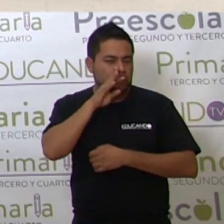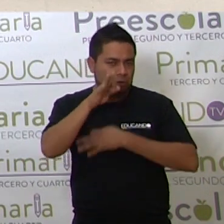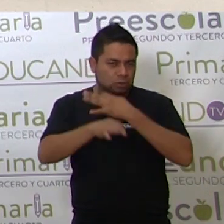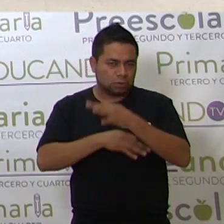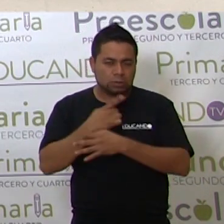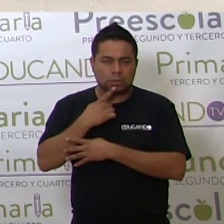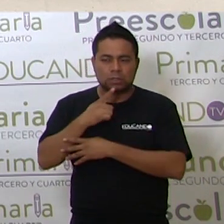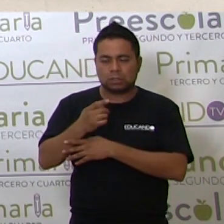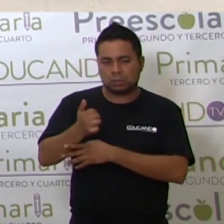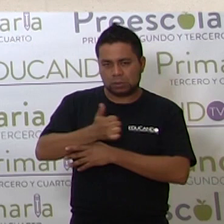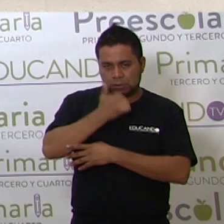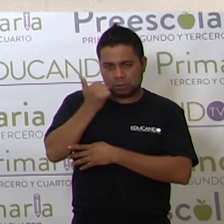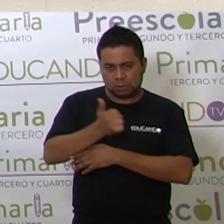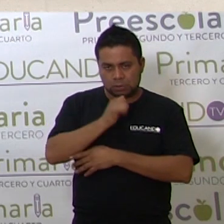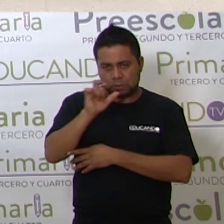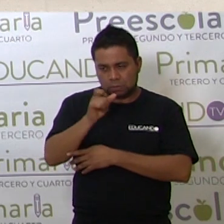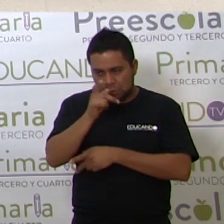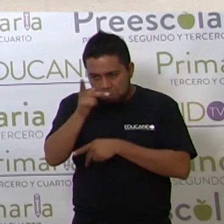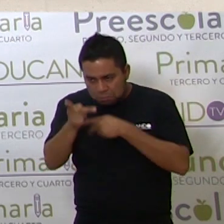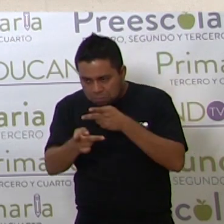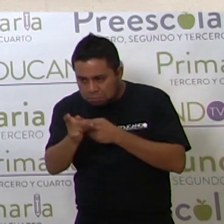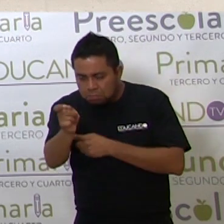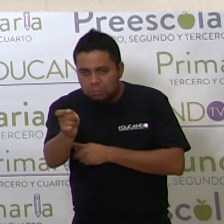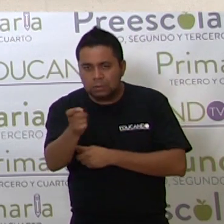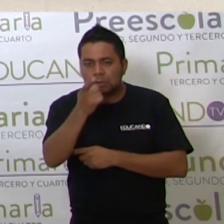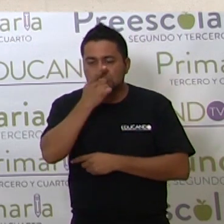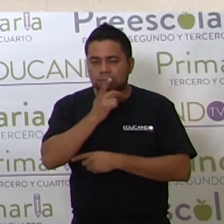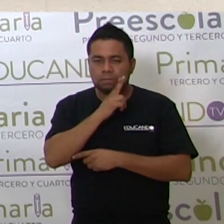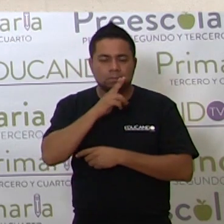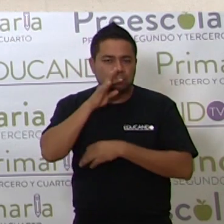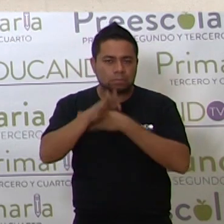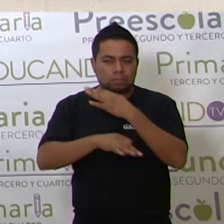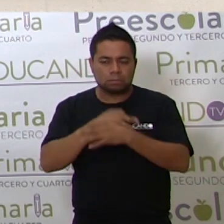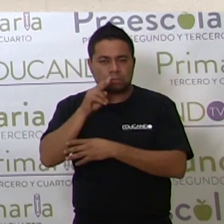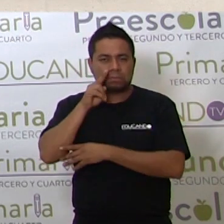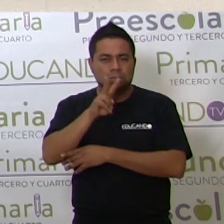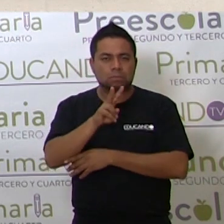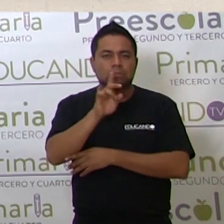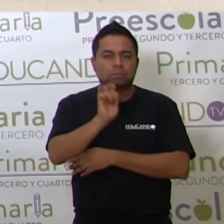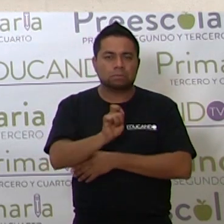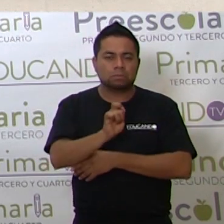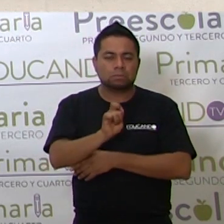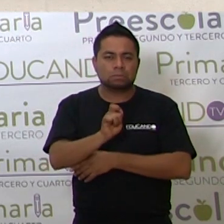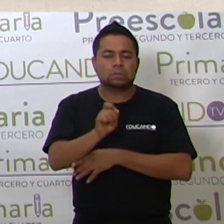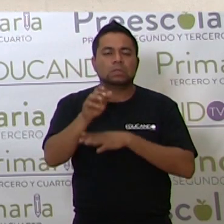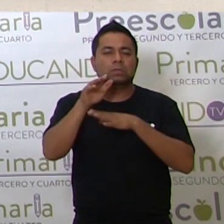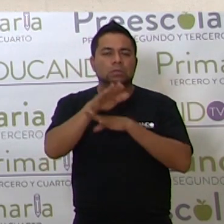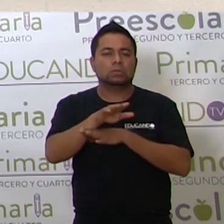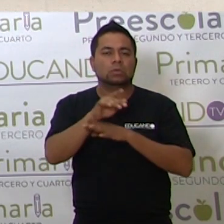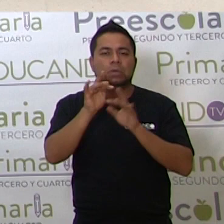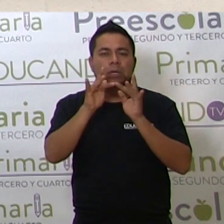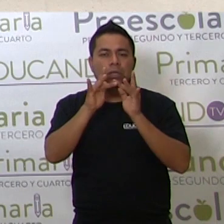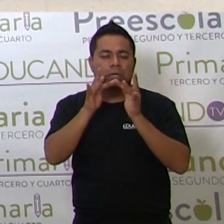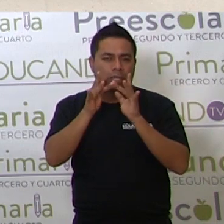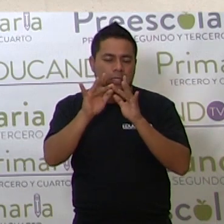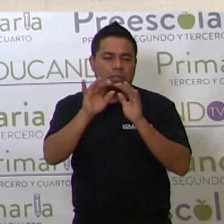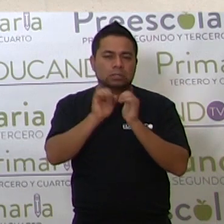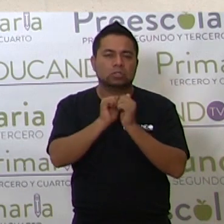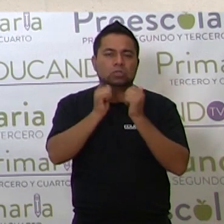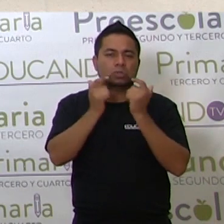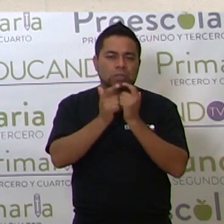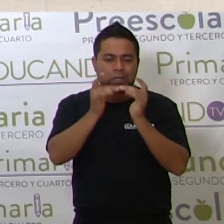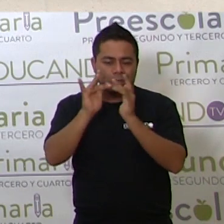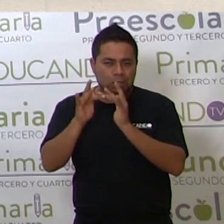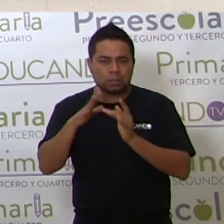manifiesta el alumno al que se le encuesta es que noticiero que ve es acerca de una de las redes sociales y que